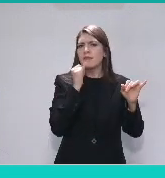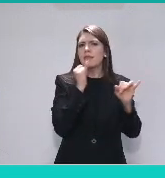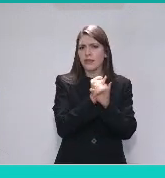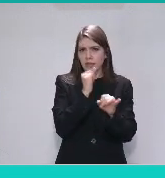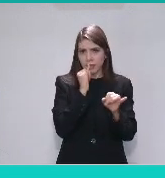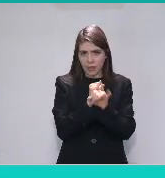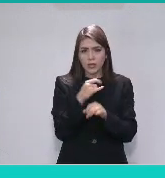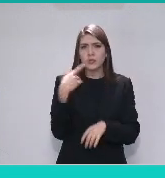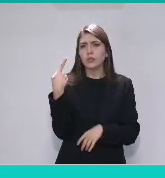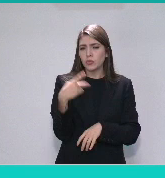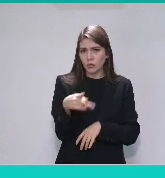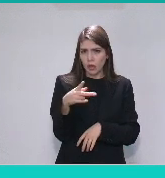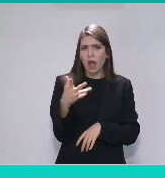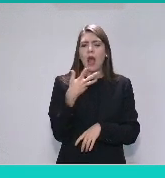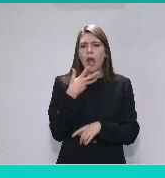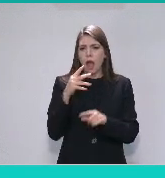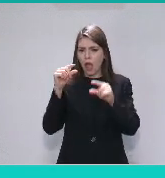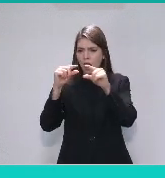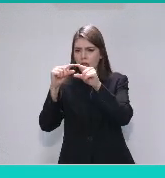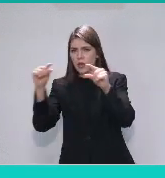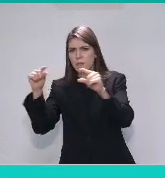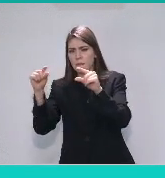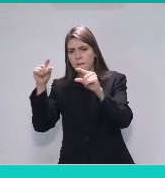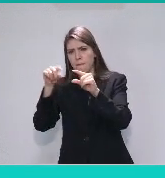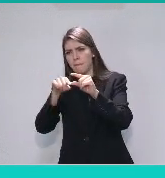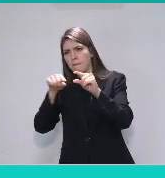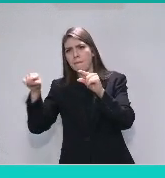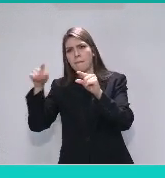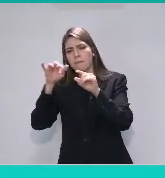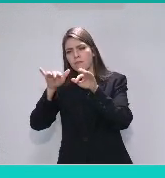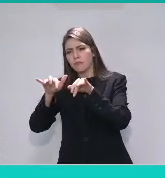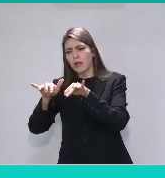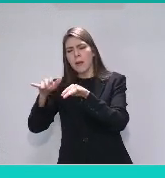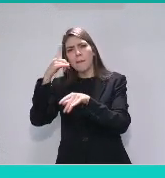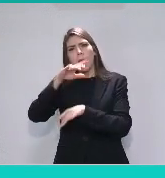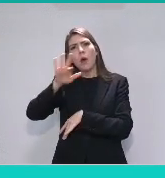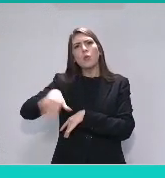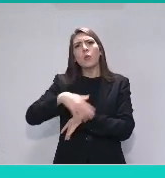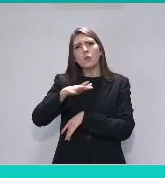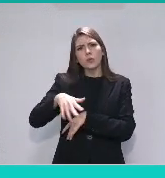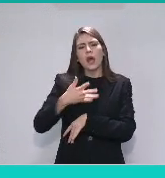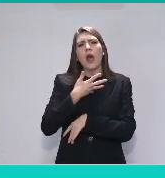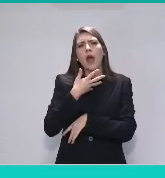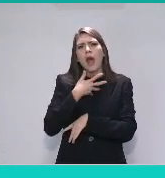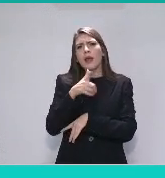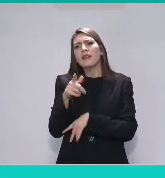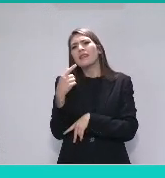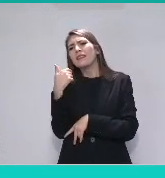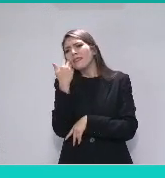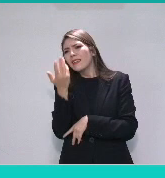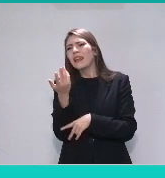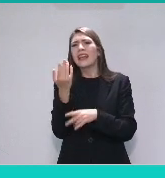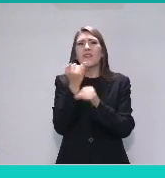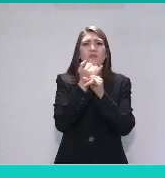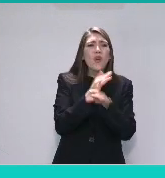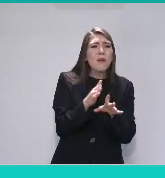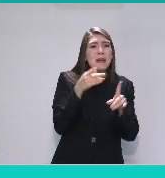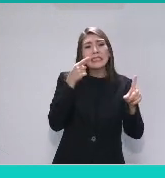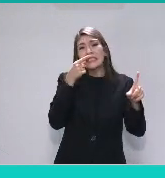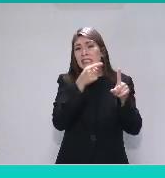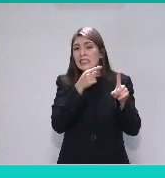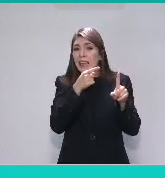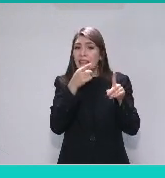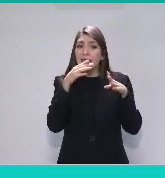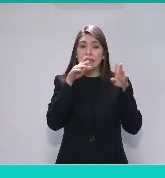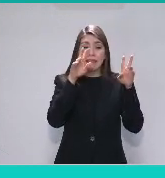cuenta con buscadores que facilitan el acceso a la información específica que se encuentre dentro de ésta